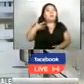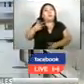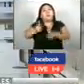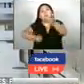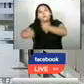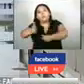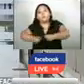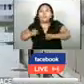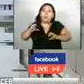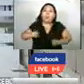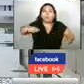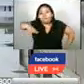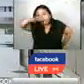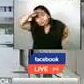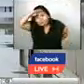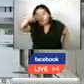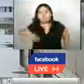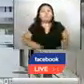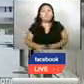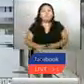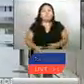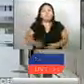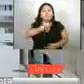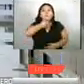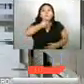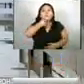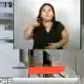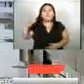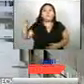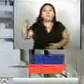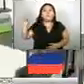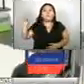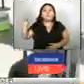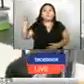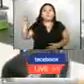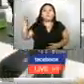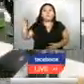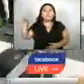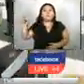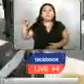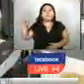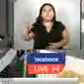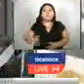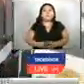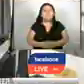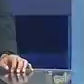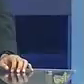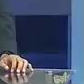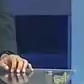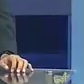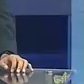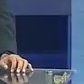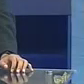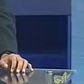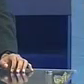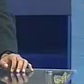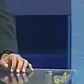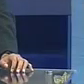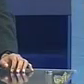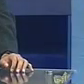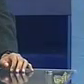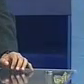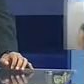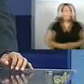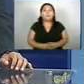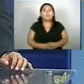Usulután y Antiguo Cuscatlán. Este es un informe de Dani Guarita para Noticiero Hechos. Ahora vamos con